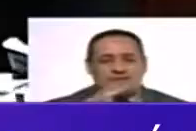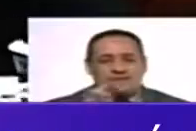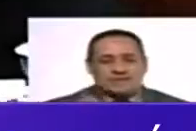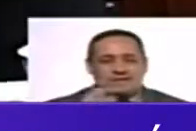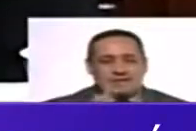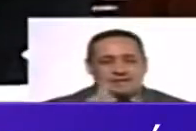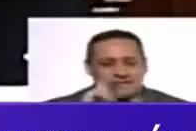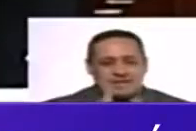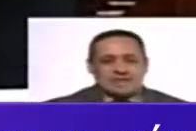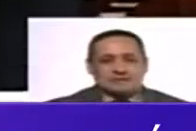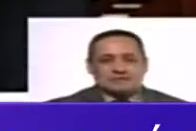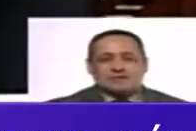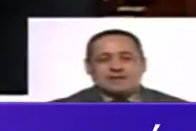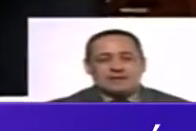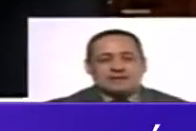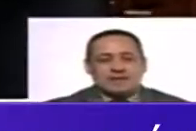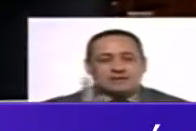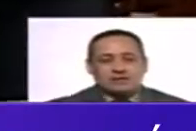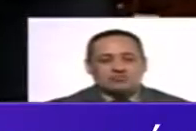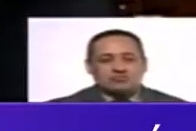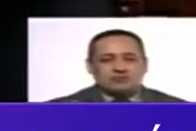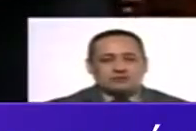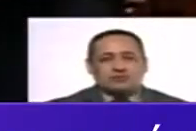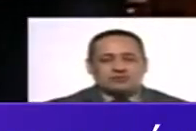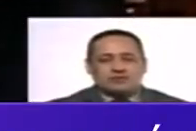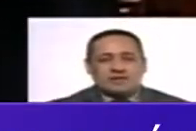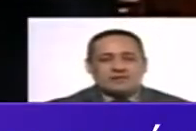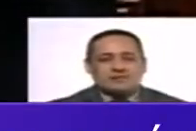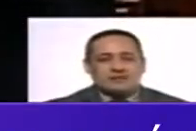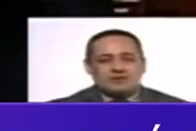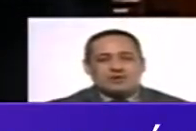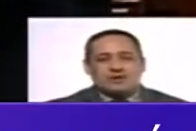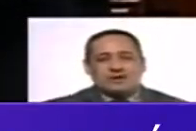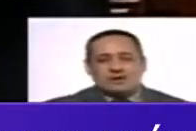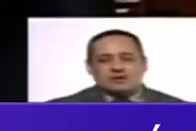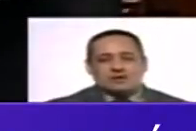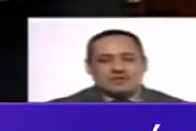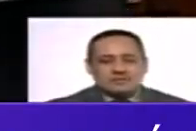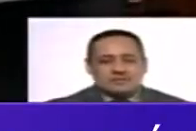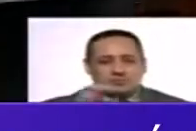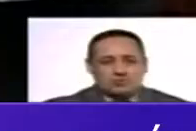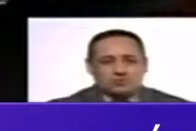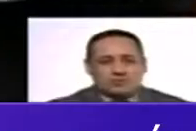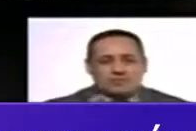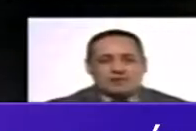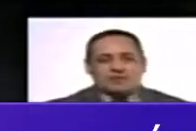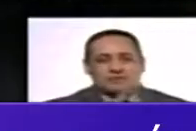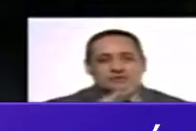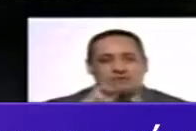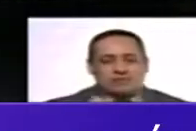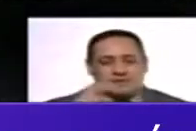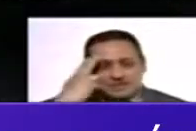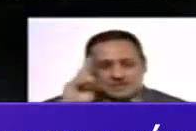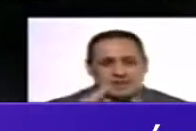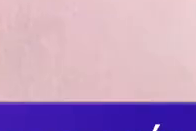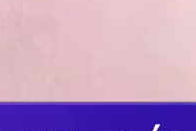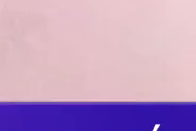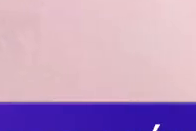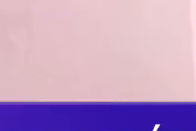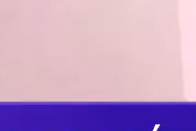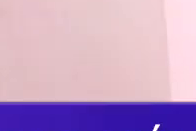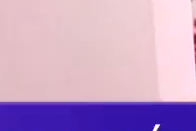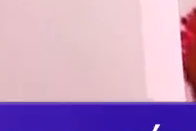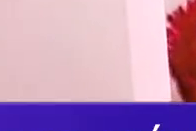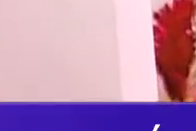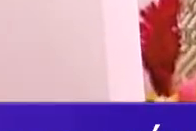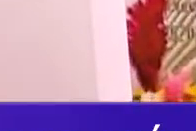Ronald Díaz monago la sanción de suspensión en el ejercicio del cargo y descuento de sus saberes por ciento veinte días de legislatura